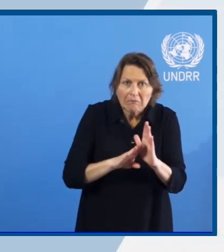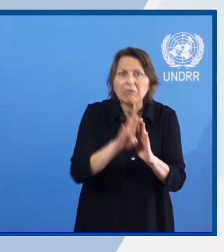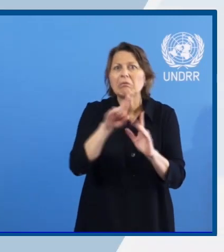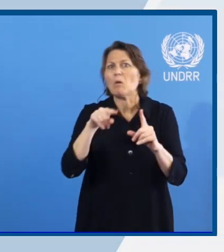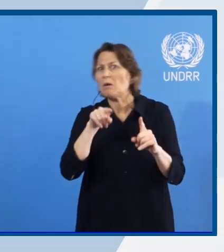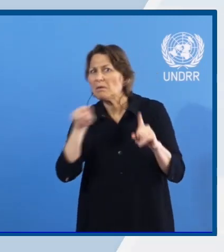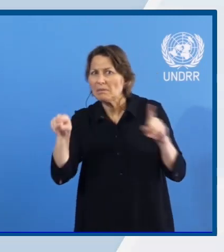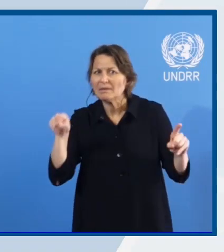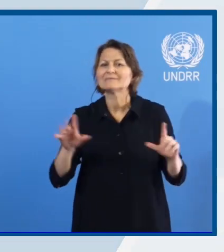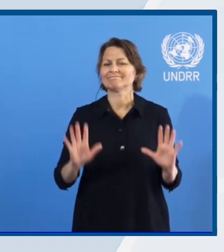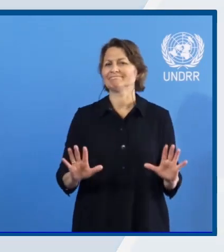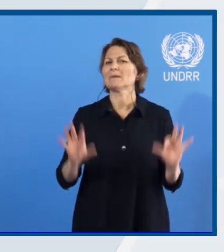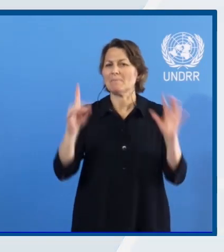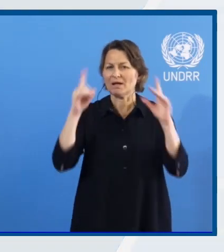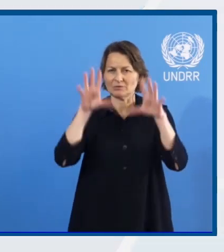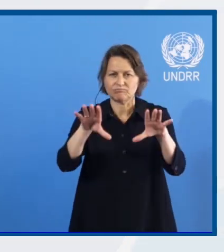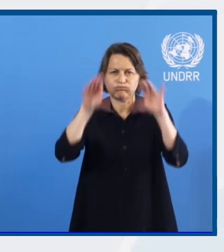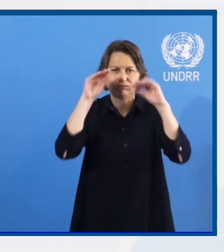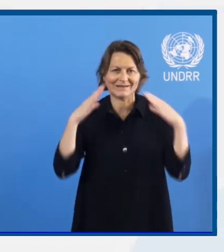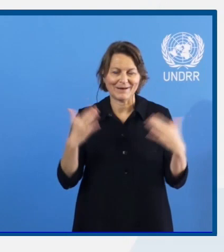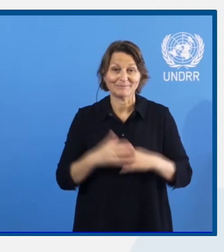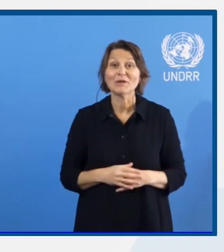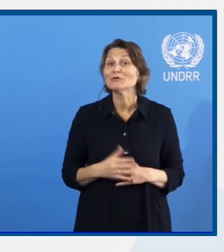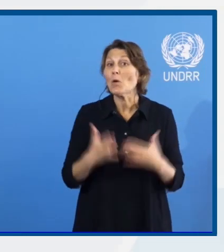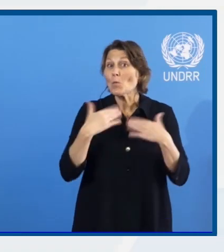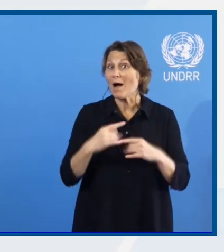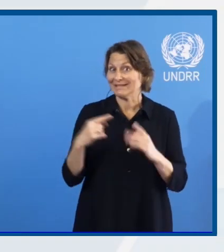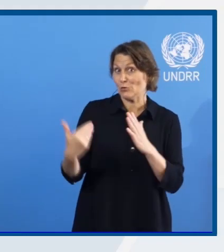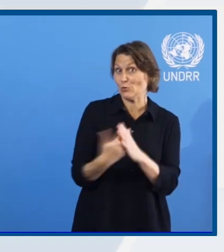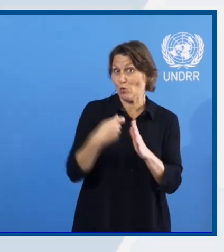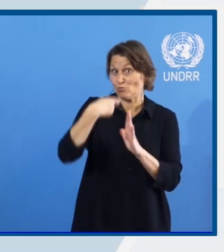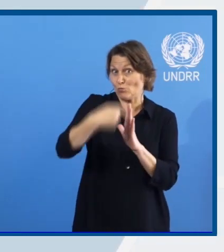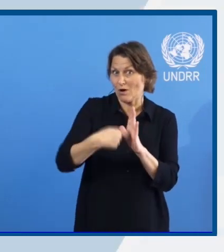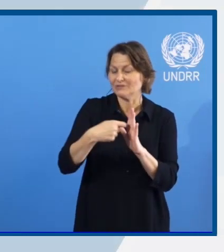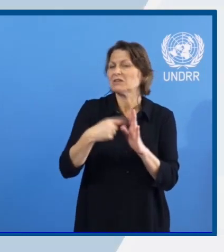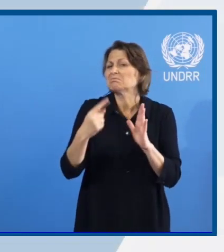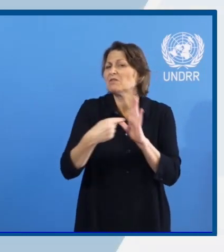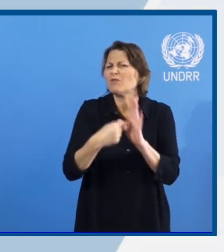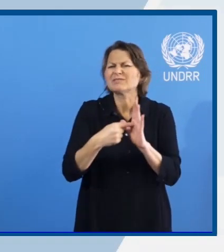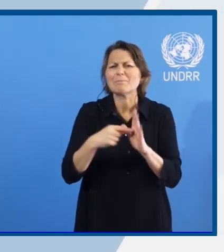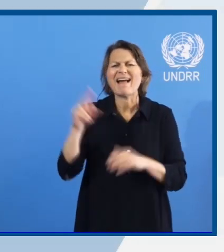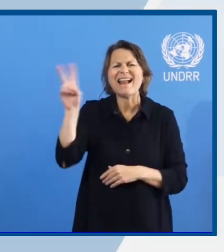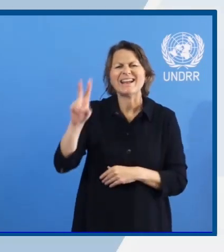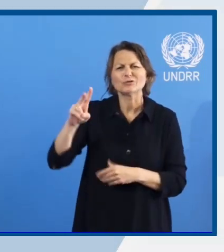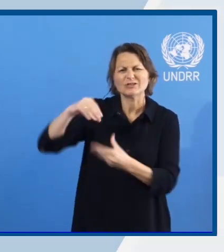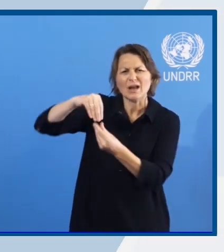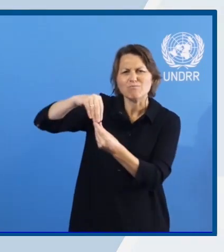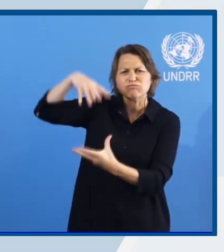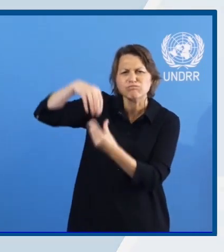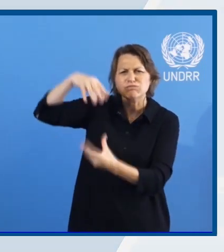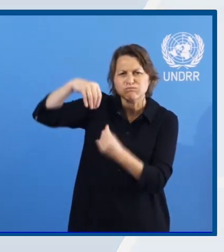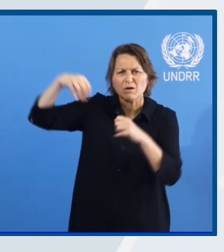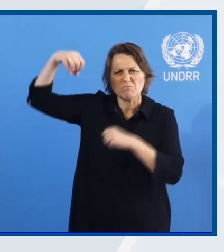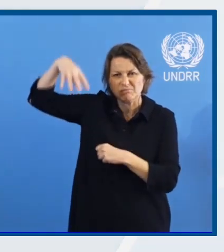Entonces, eso incide en la toma de decisiones porque no se le da entonces la atención adecuada cuando las cosas